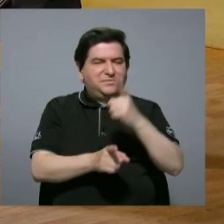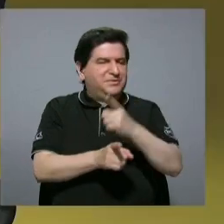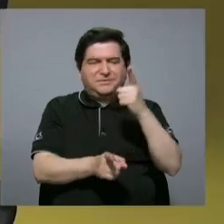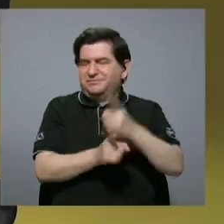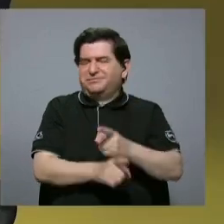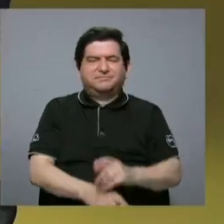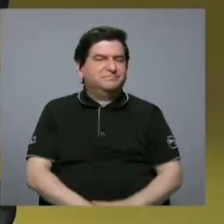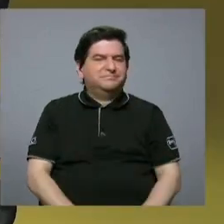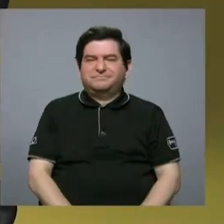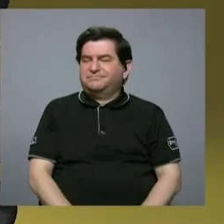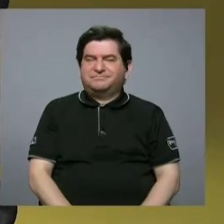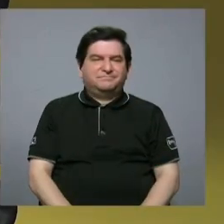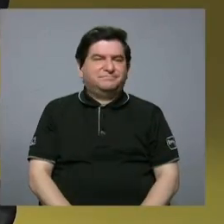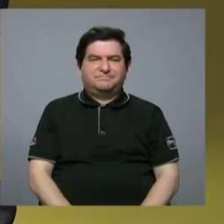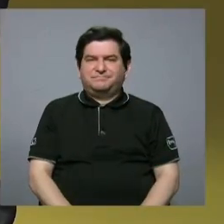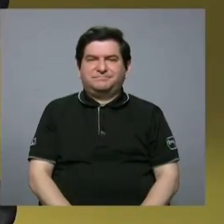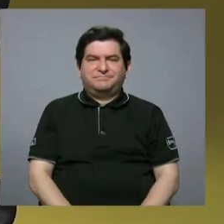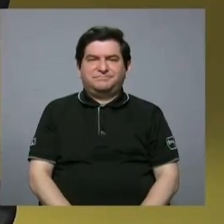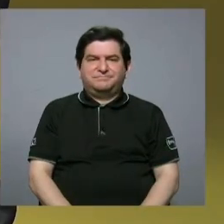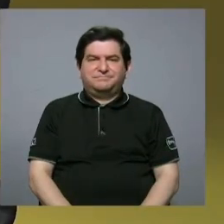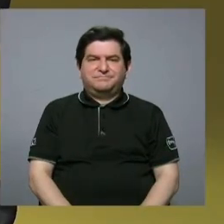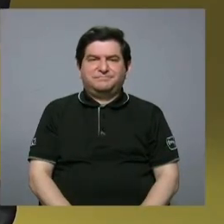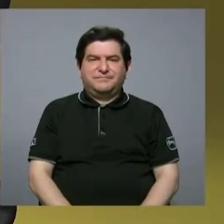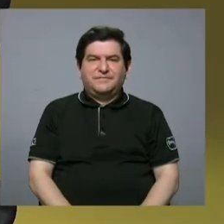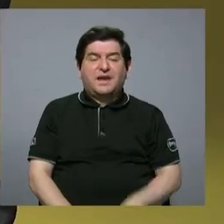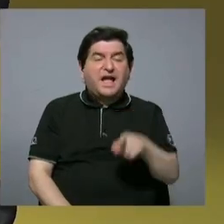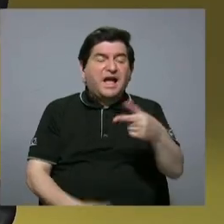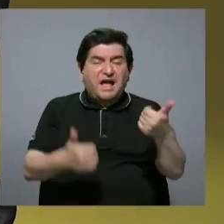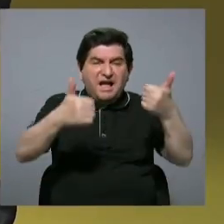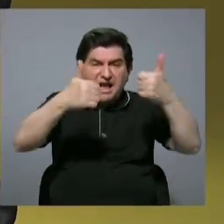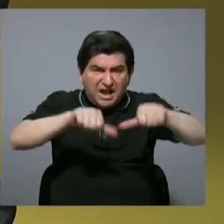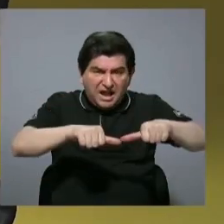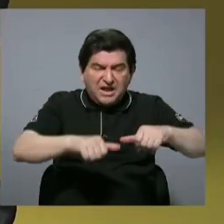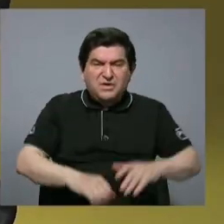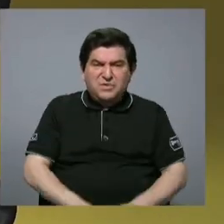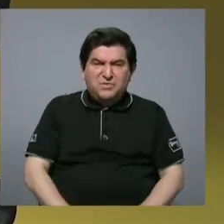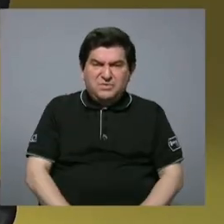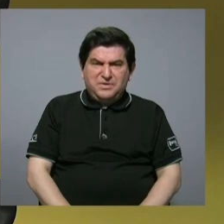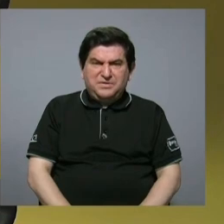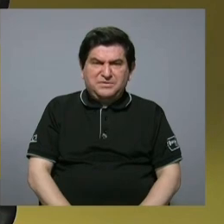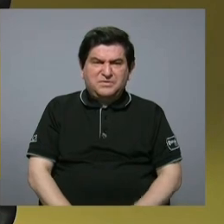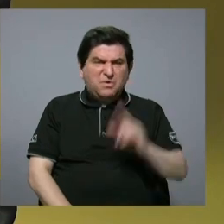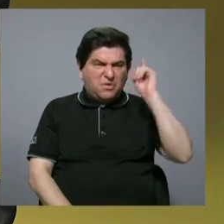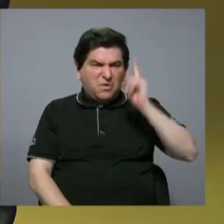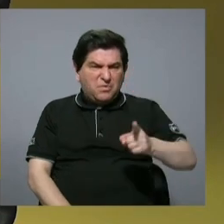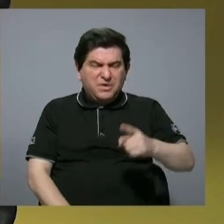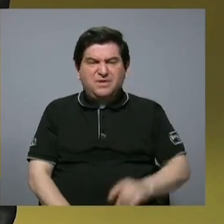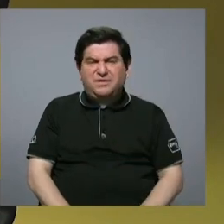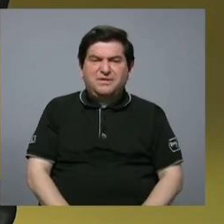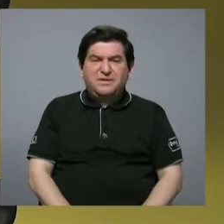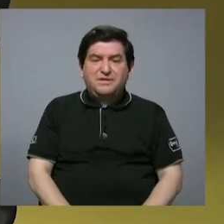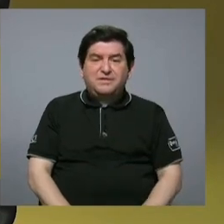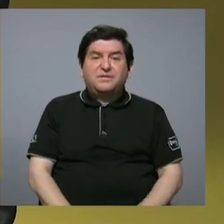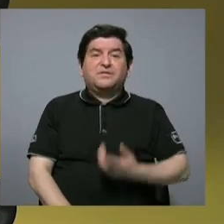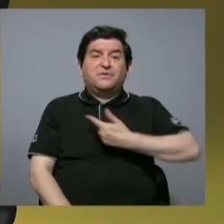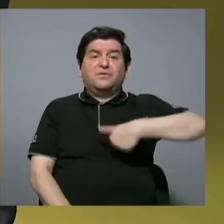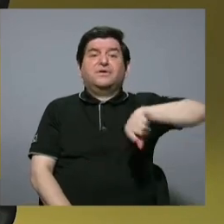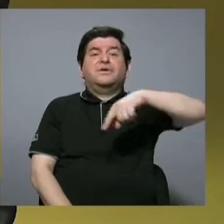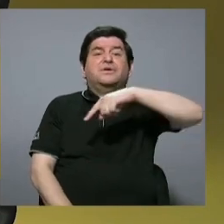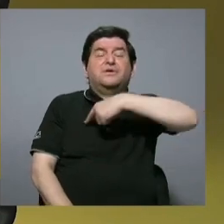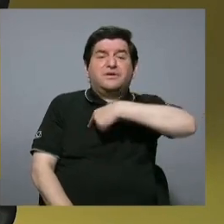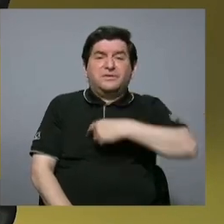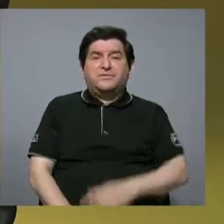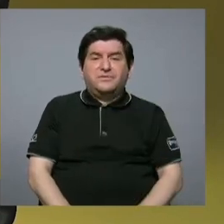civil, y que por ese tratado impuesto fue que tomamos